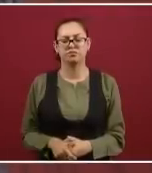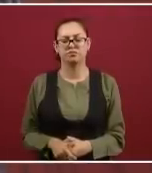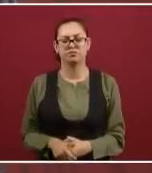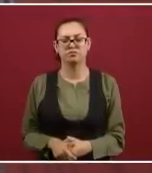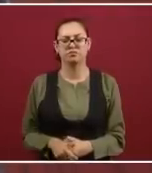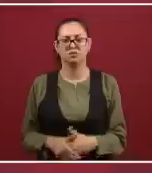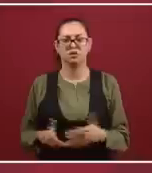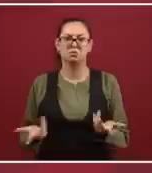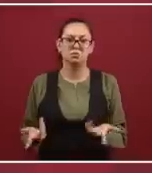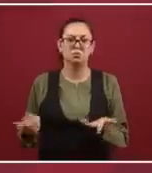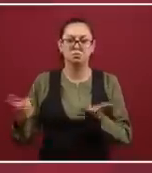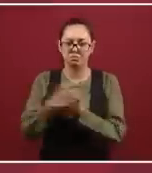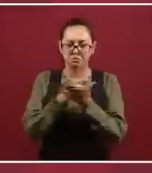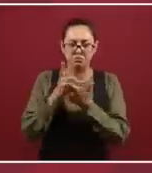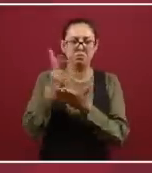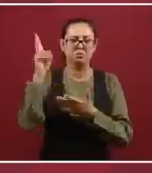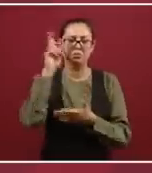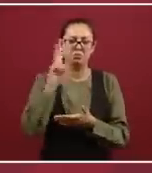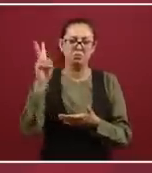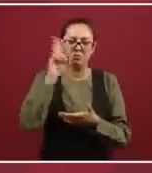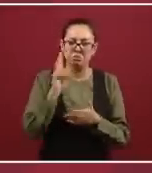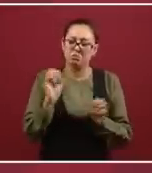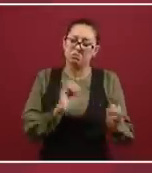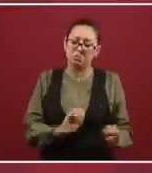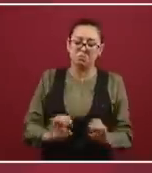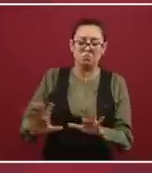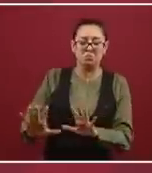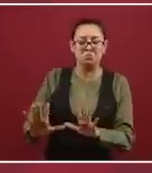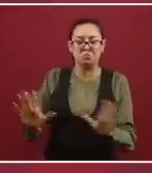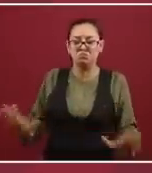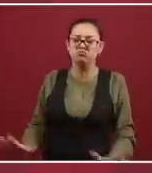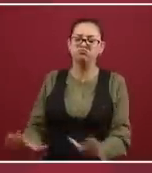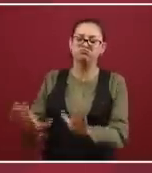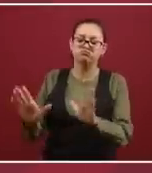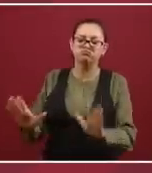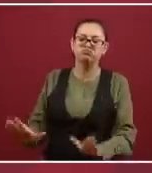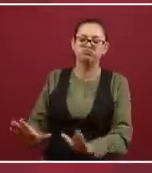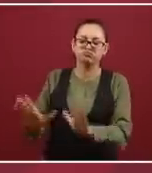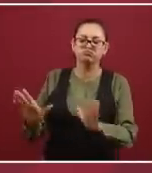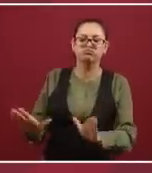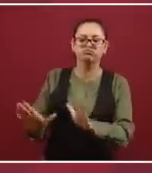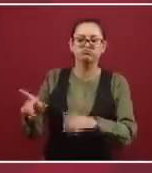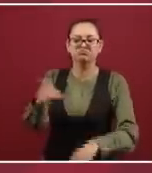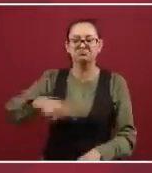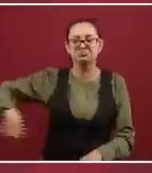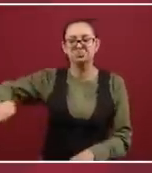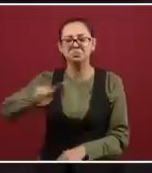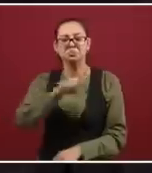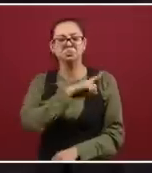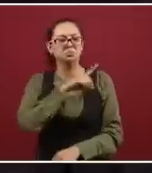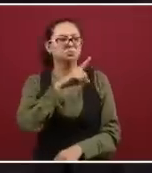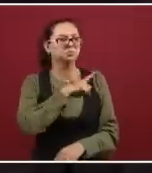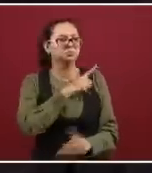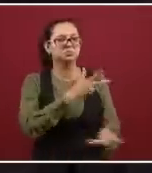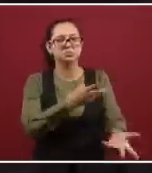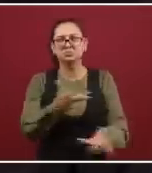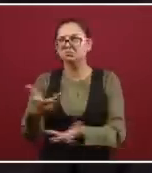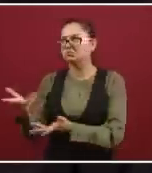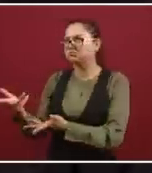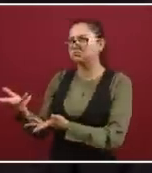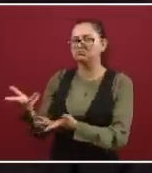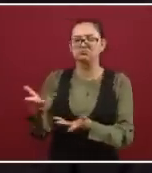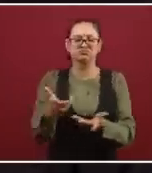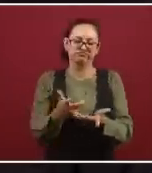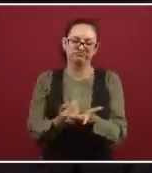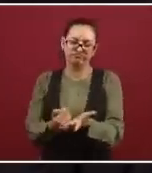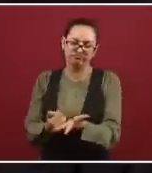y se dejó a los jóvenes solos, sin opciones, sin alternativas. Entonces,